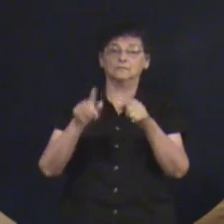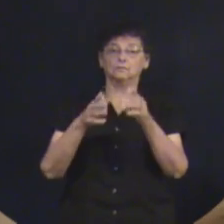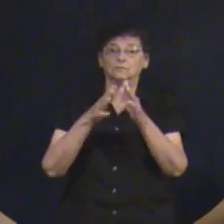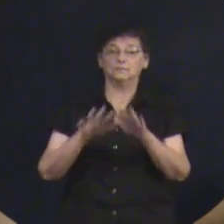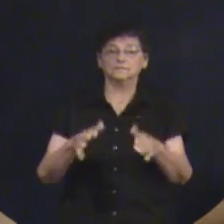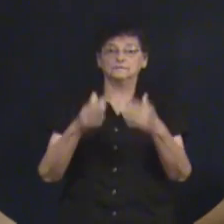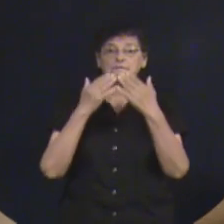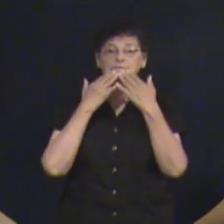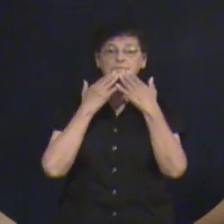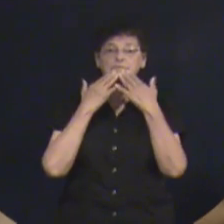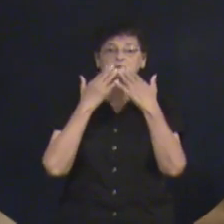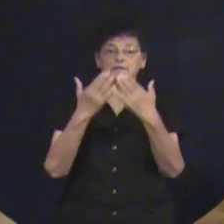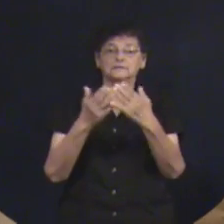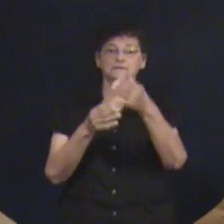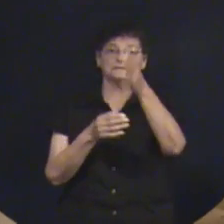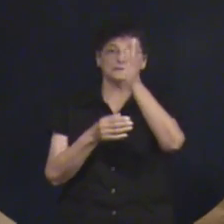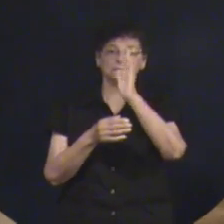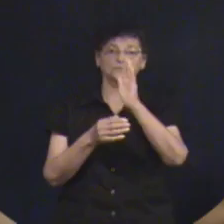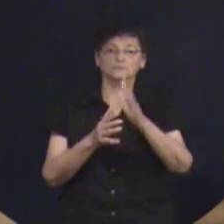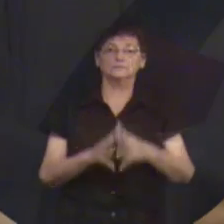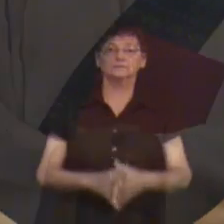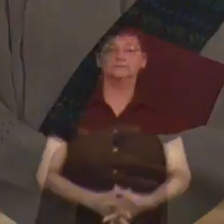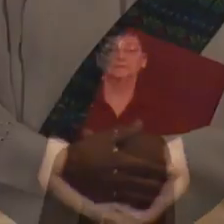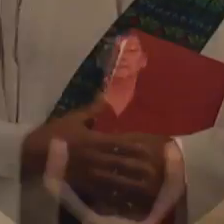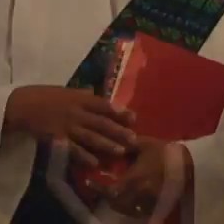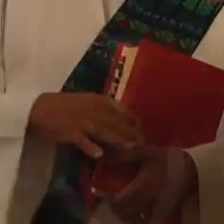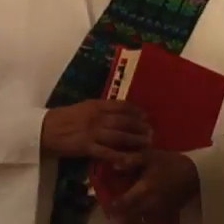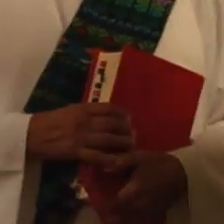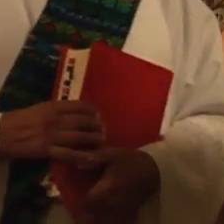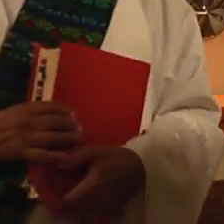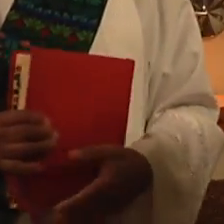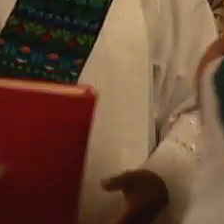ir en paz. Demos gracias a Dios.